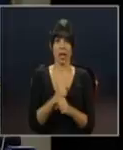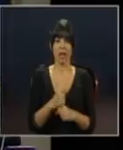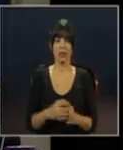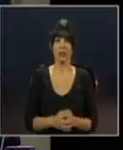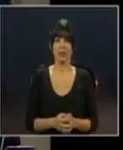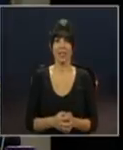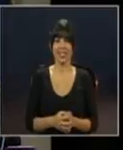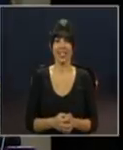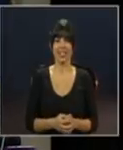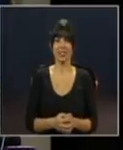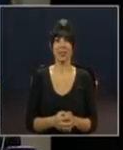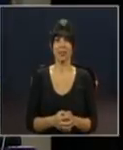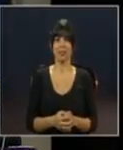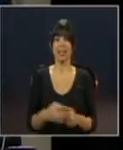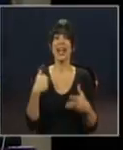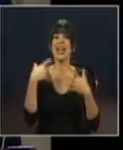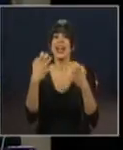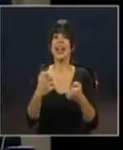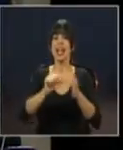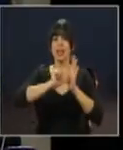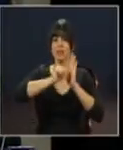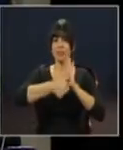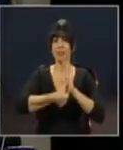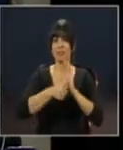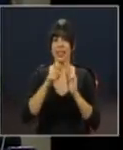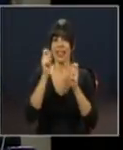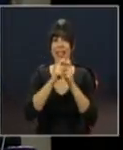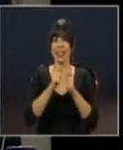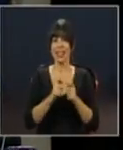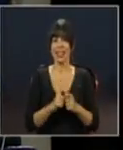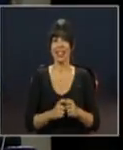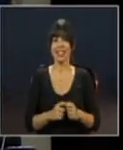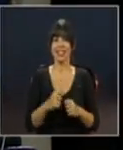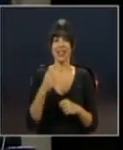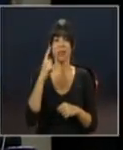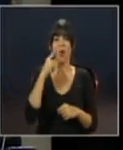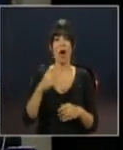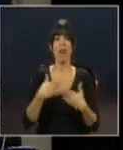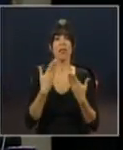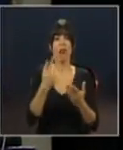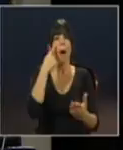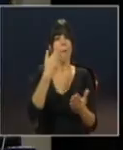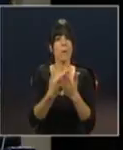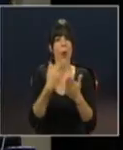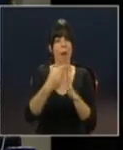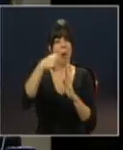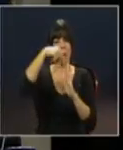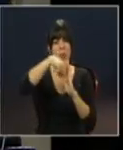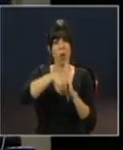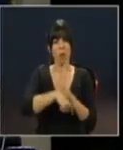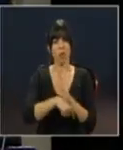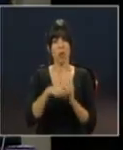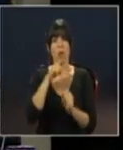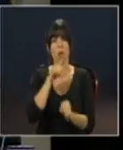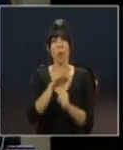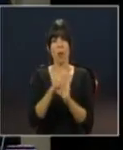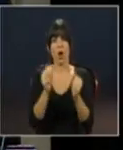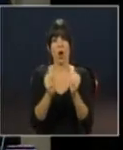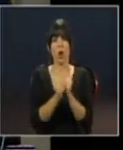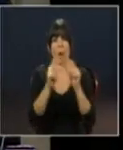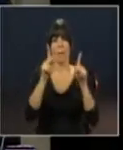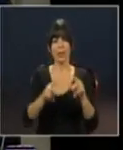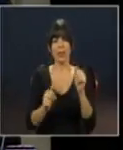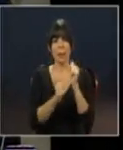centenaria. He querido reseñar con algún detalle estos avances porque evidencian la profundidad de nuestro compromiso con las personas